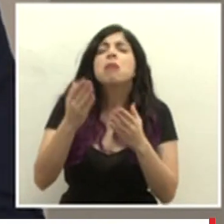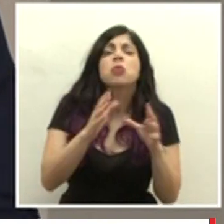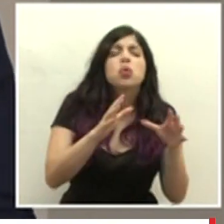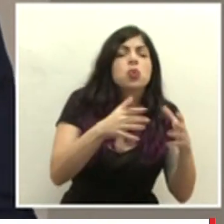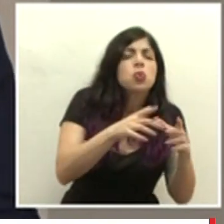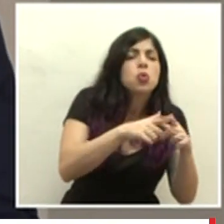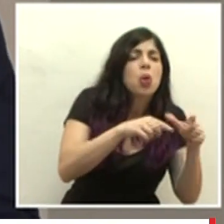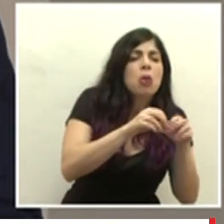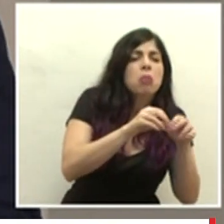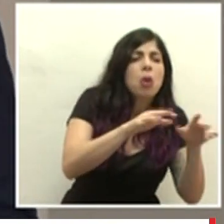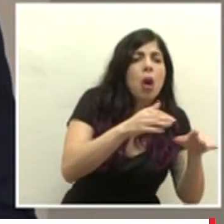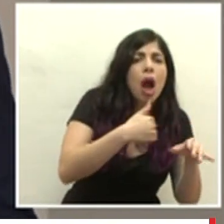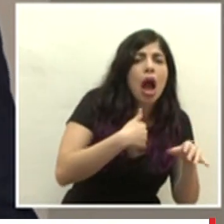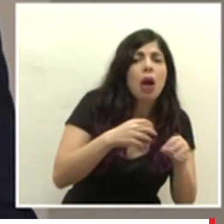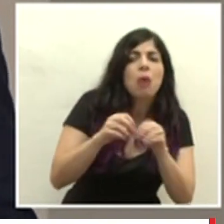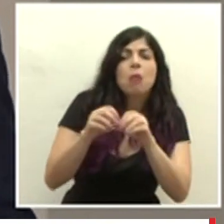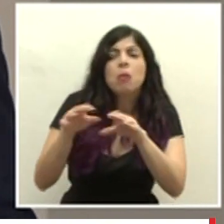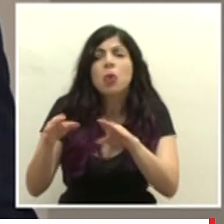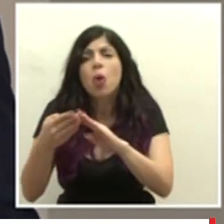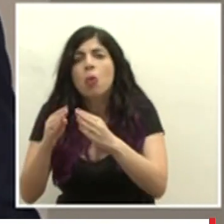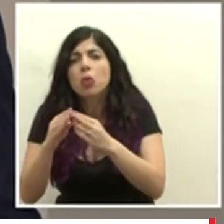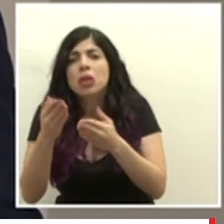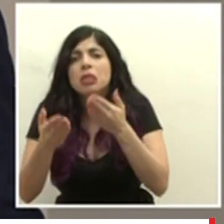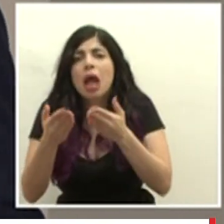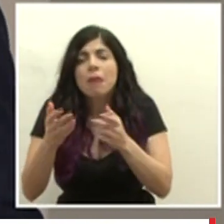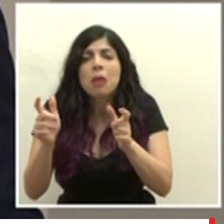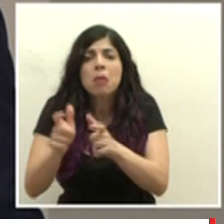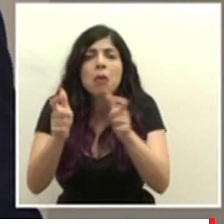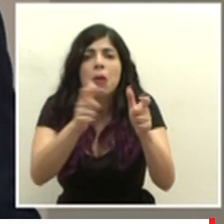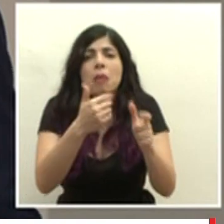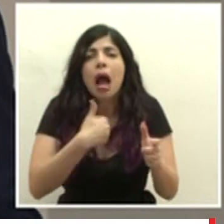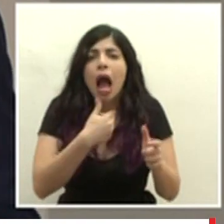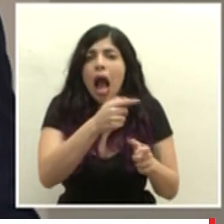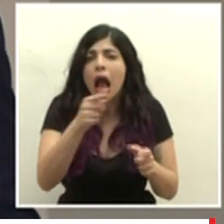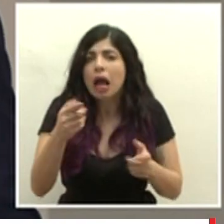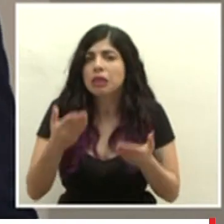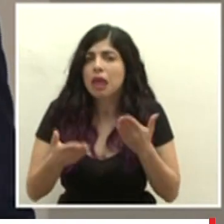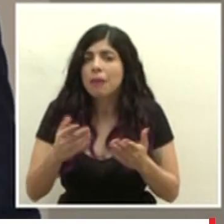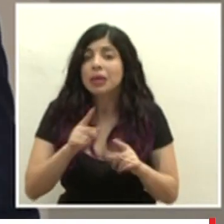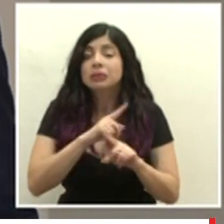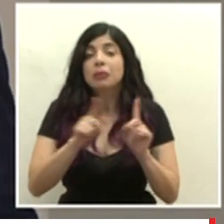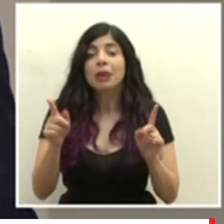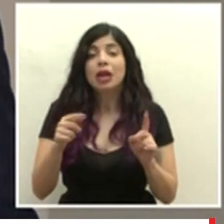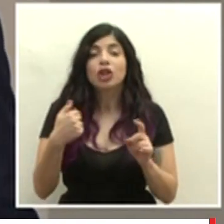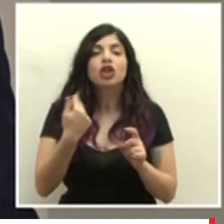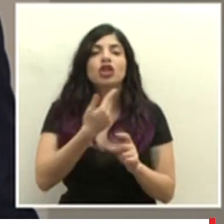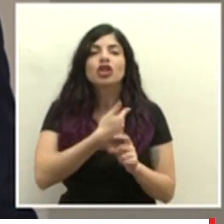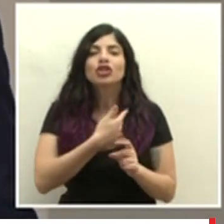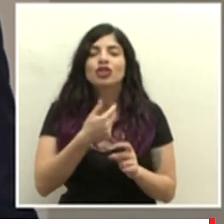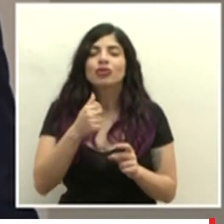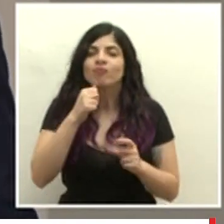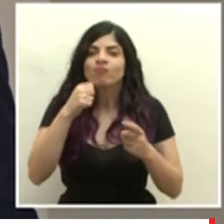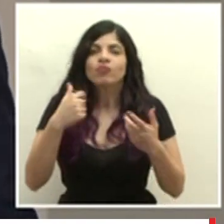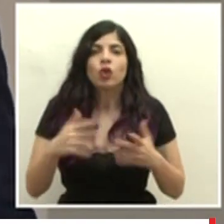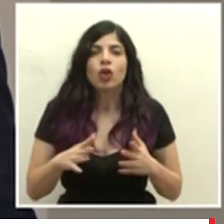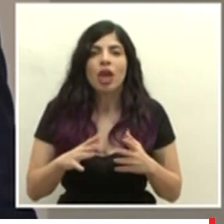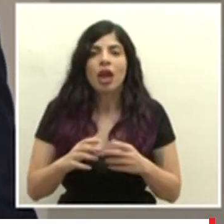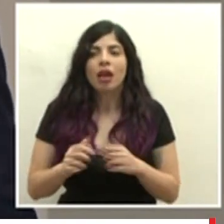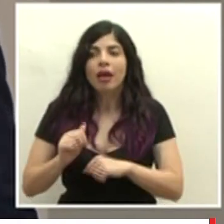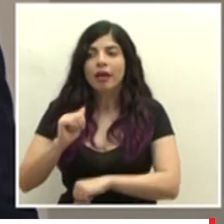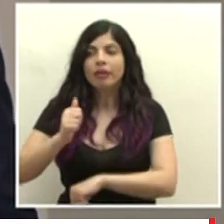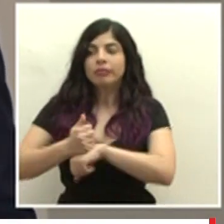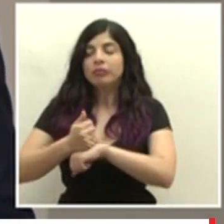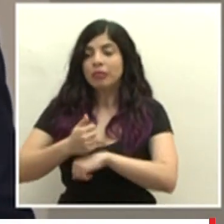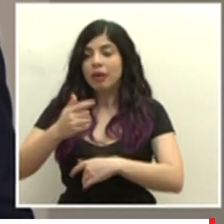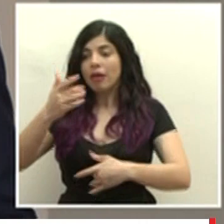y que pueden llevar incluso a algún nivel de transmisión comunitaria. Pero aquí lo que todos buscamos es de que no existan, que no empiecen a darse casos de